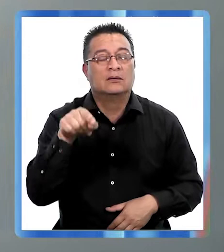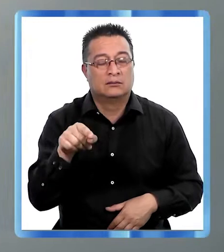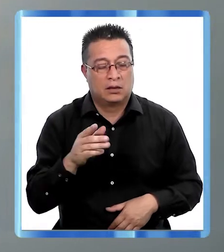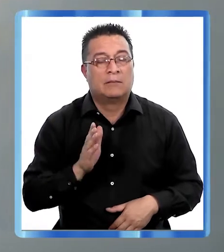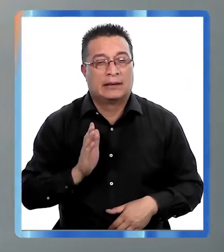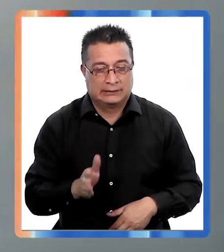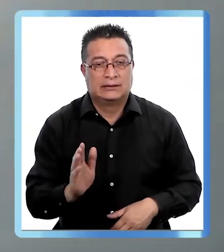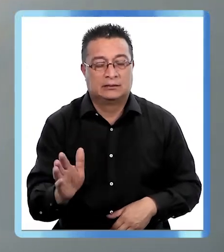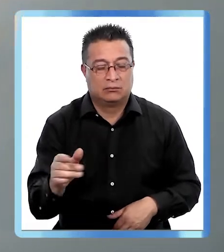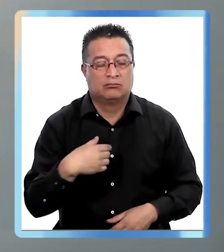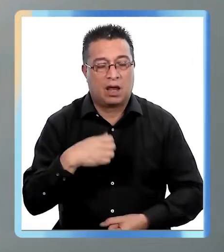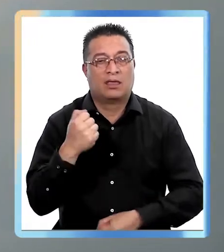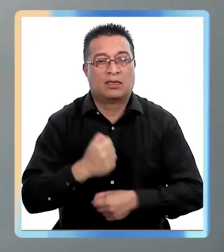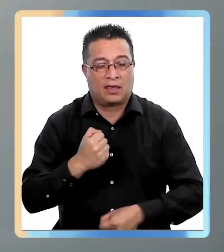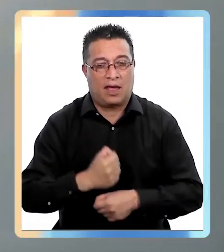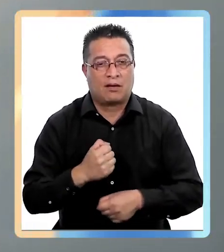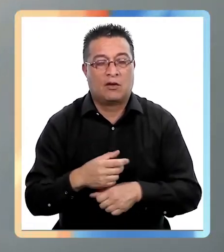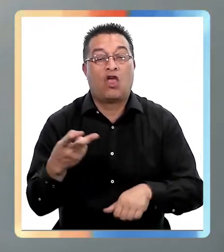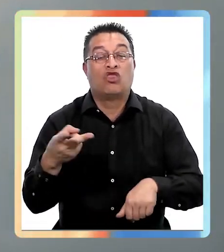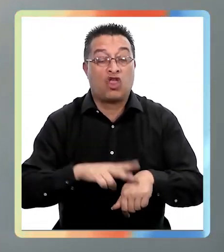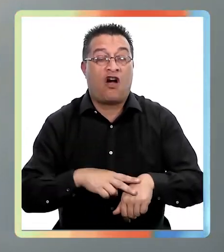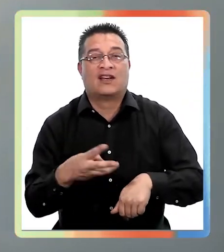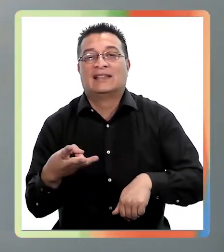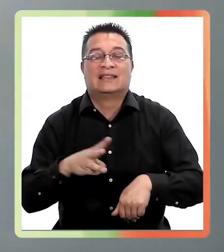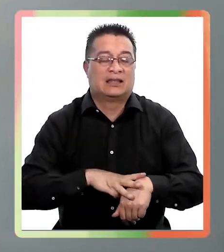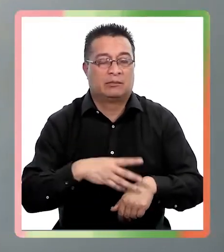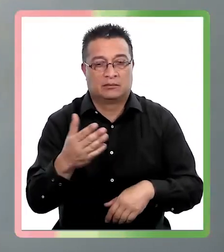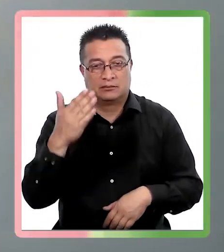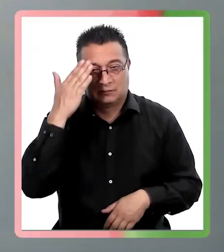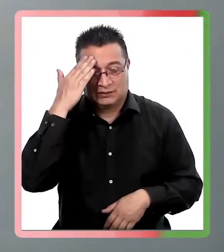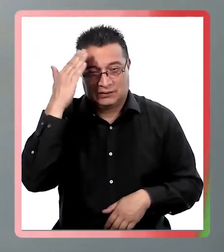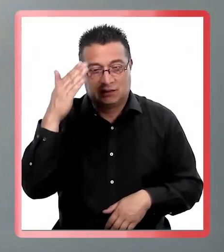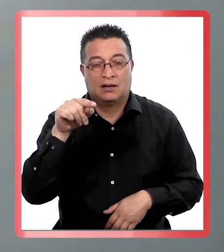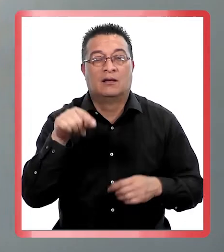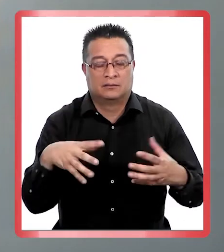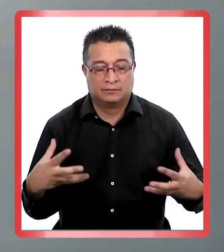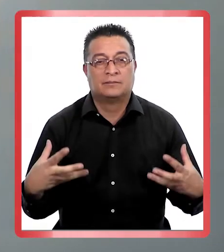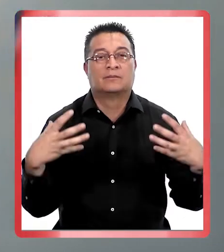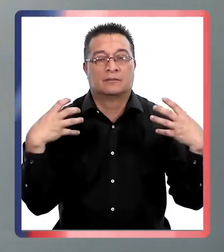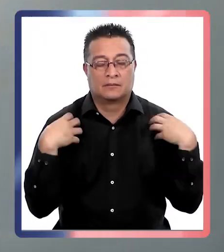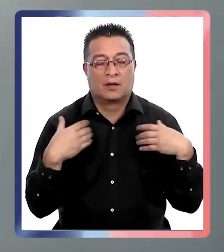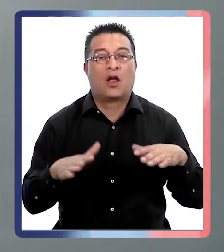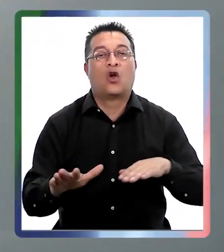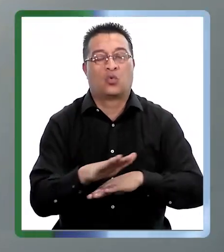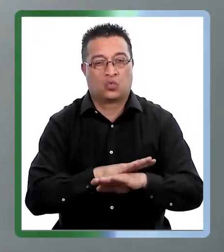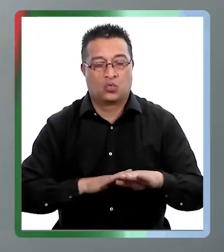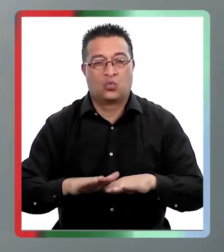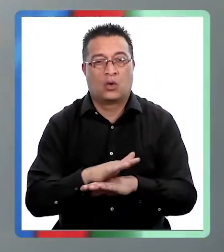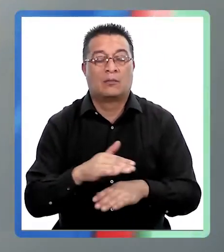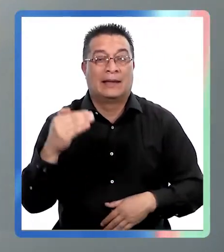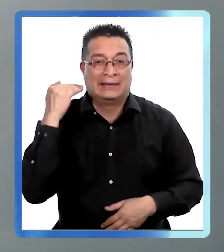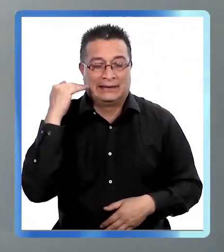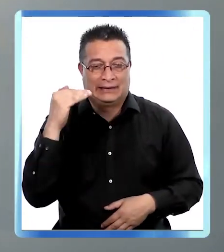que seguimos trabajando dobles y triples jornadas a cargo de los